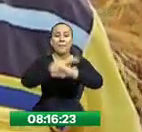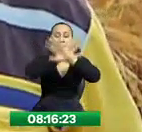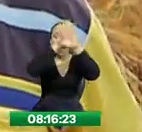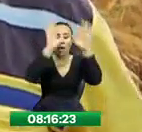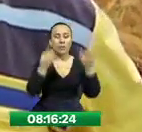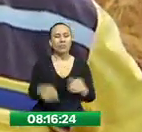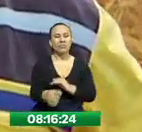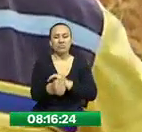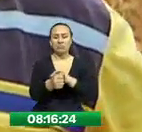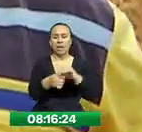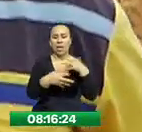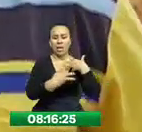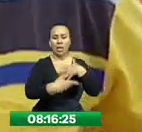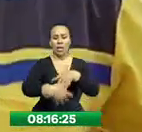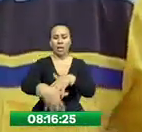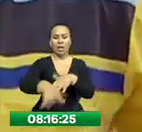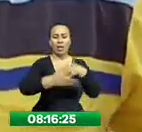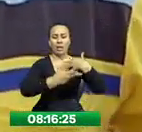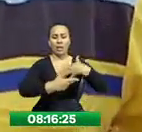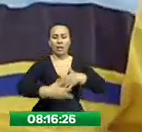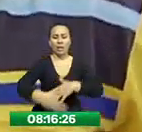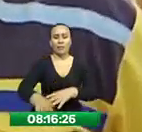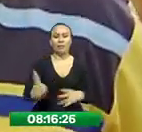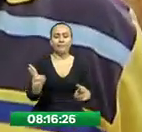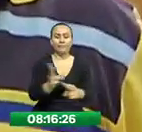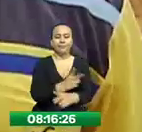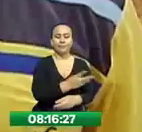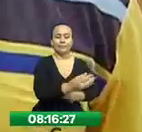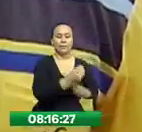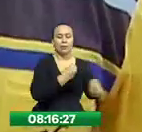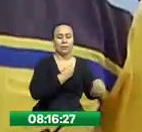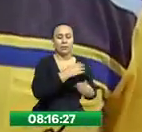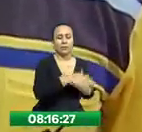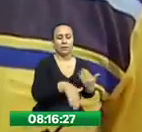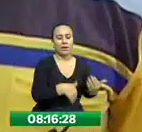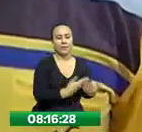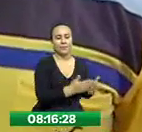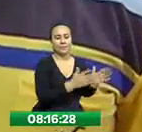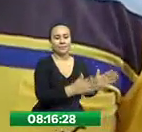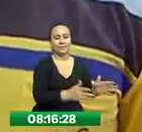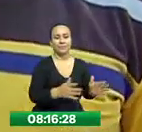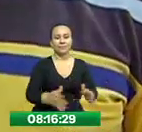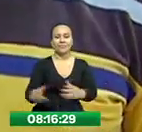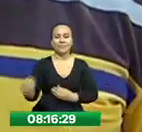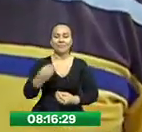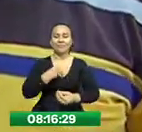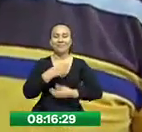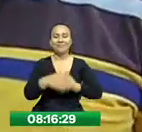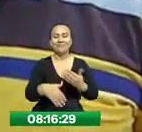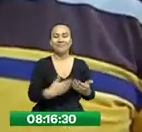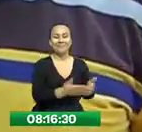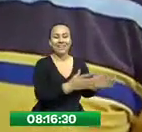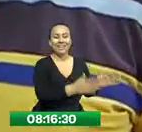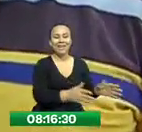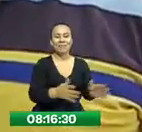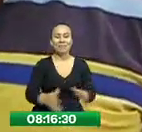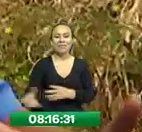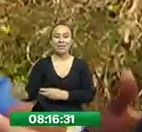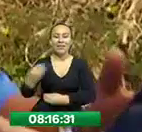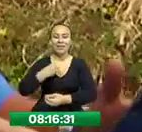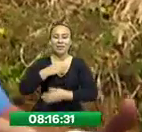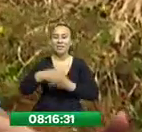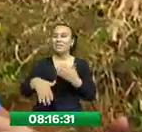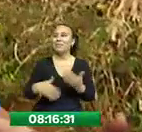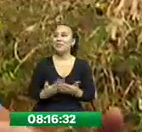procesión. ¿Procesión por? Por la delincuencia y por los hacheros. ¿Y yo paso por aquí a las 12 de la noche? Ay, amigo, creo que no, saldrá desnudo. No